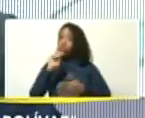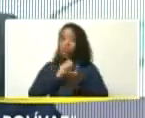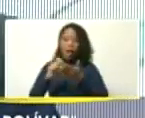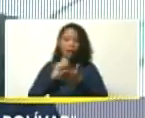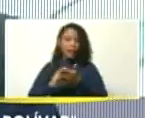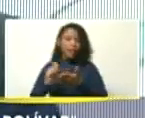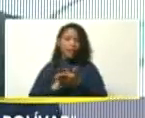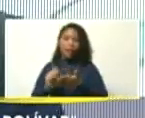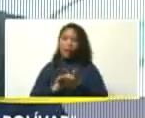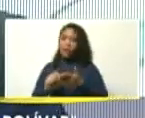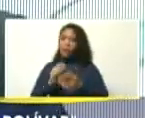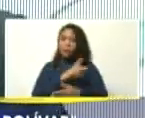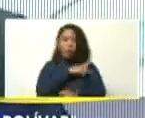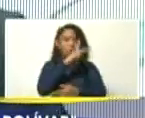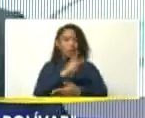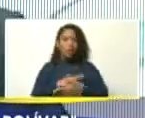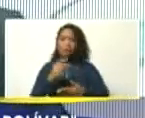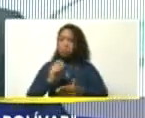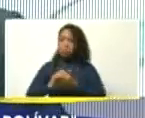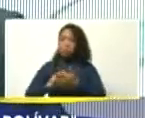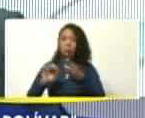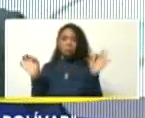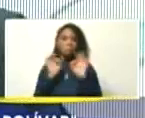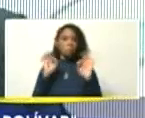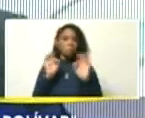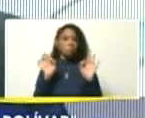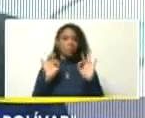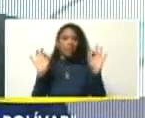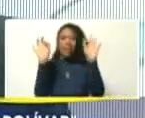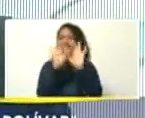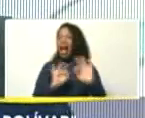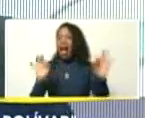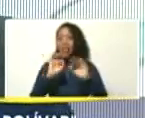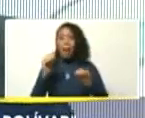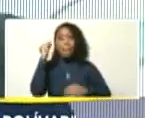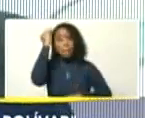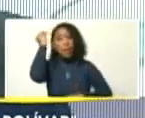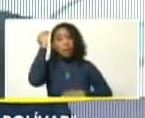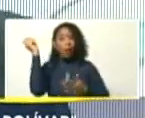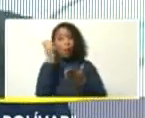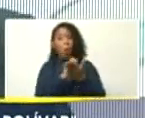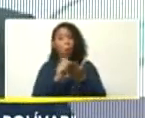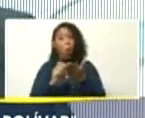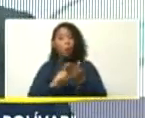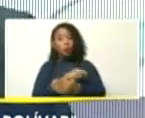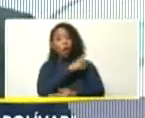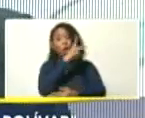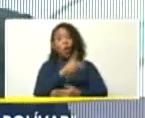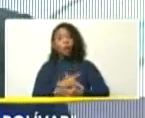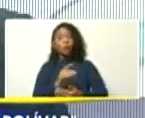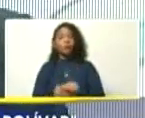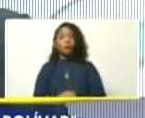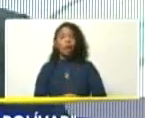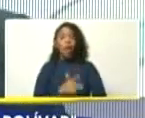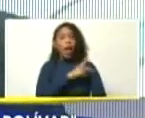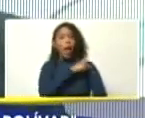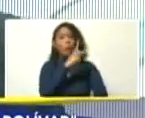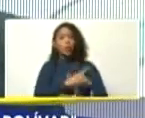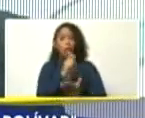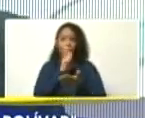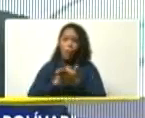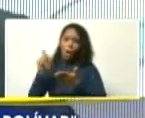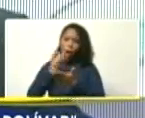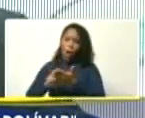alegría no se escribe poesía. Nadie que esté alegre piensa en escribir un poema. La poesía se